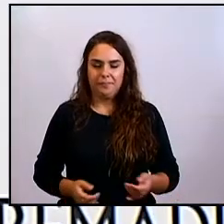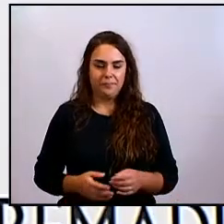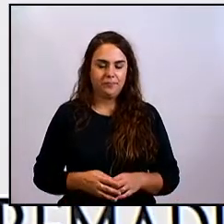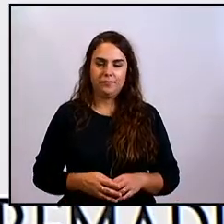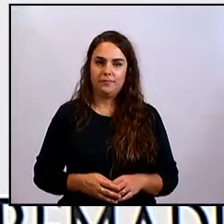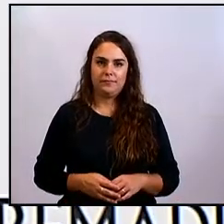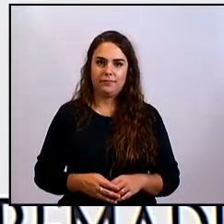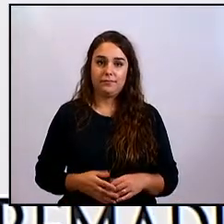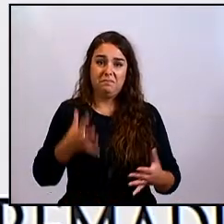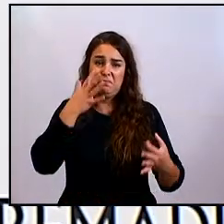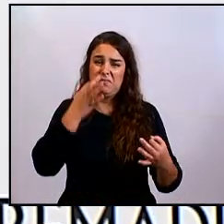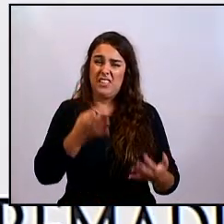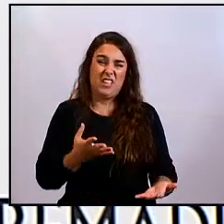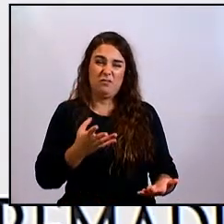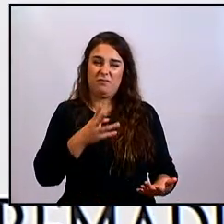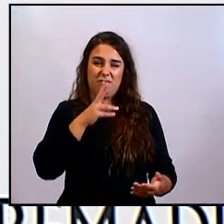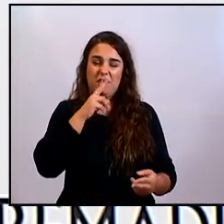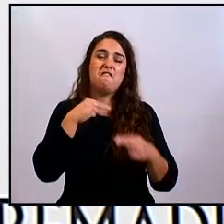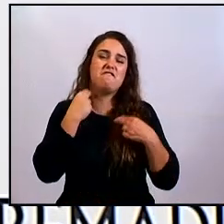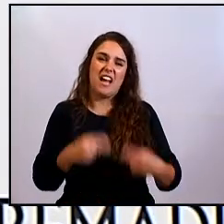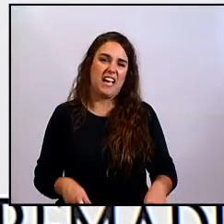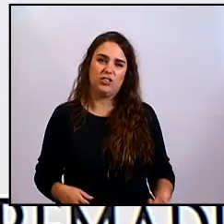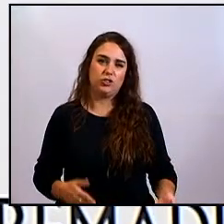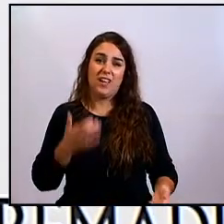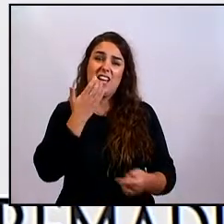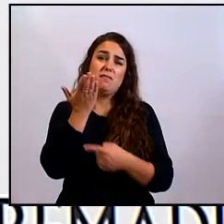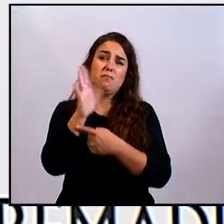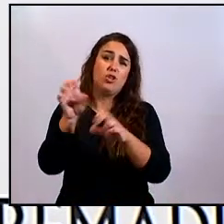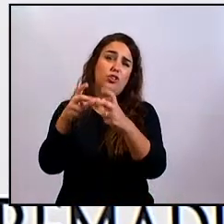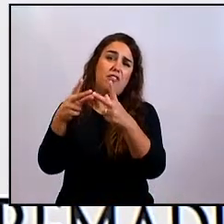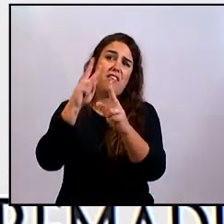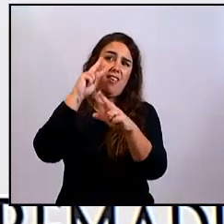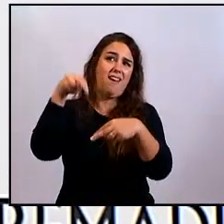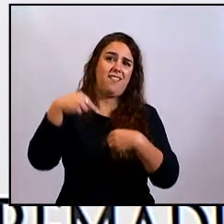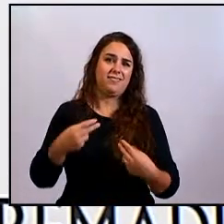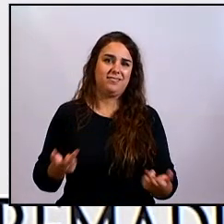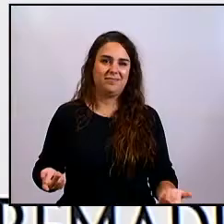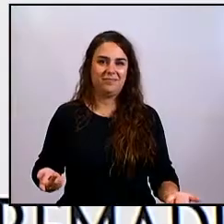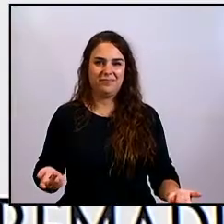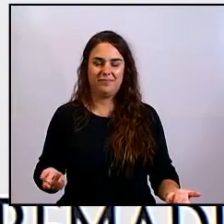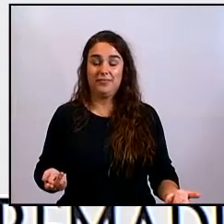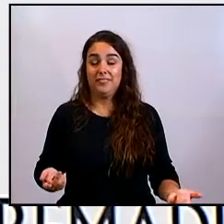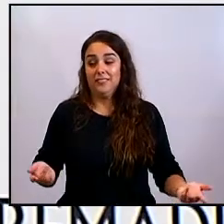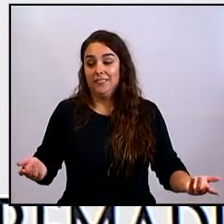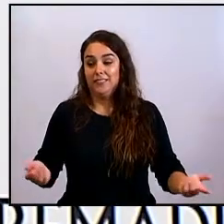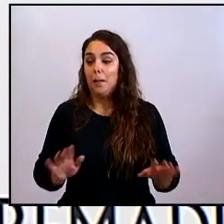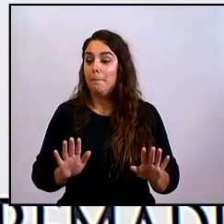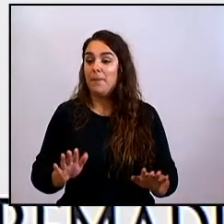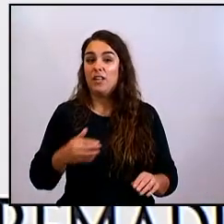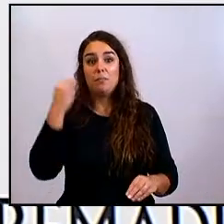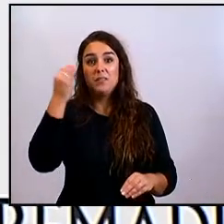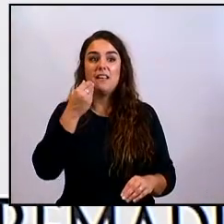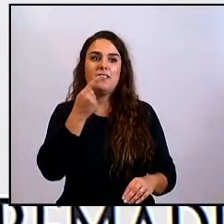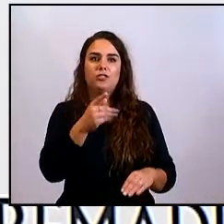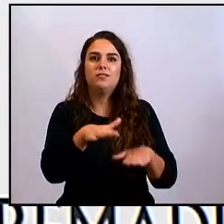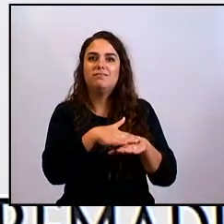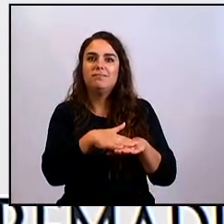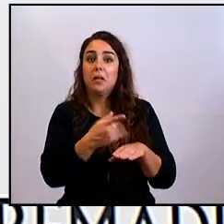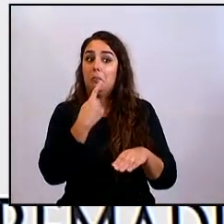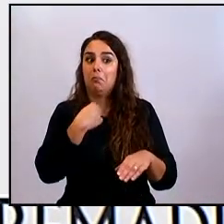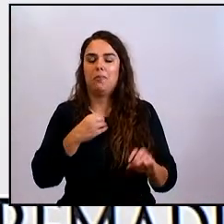A mí me parece lamentable el ejemplo que se da a la sociedad, lamentable. Pero cuanto menos esperaba una disculpa, que no he